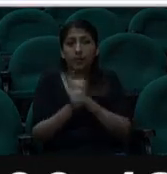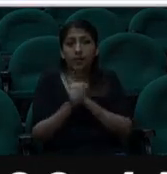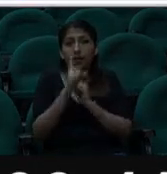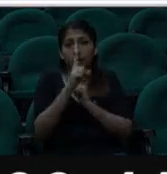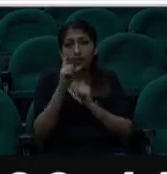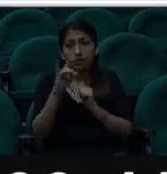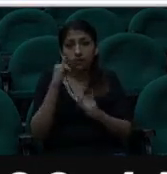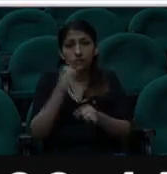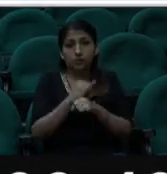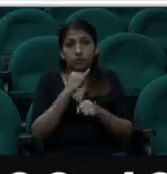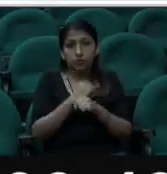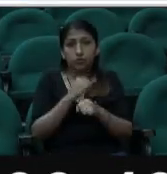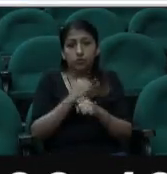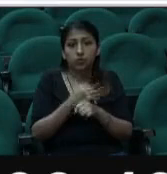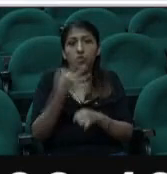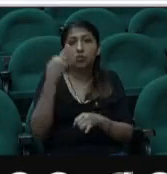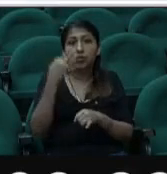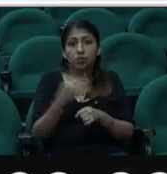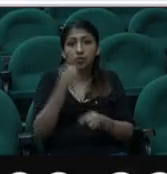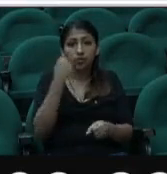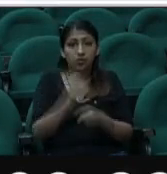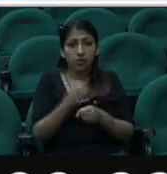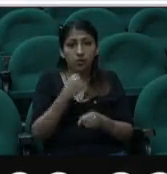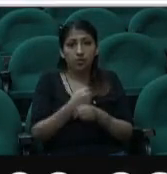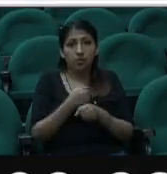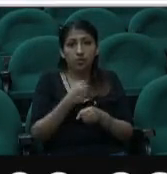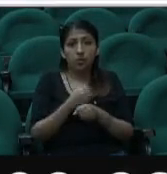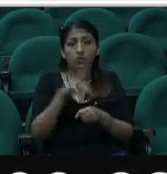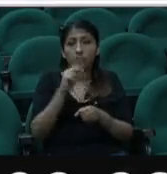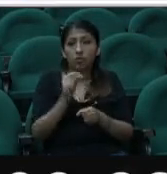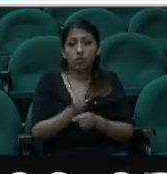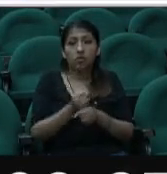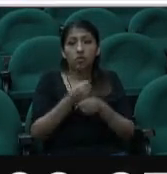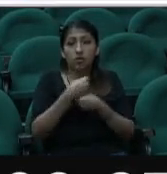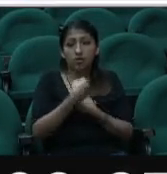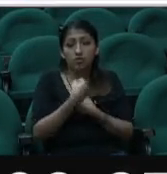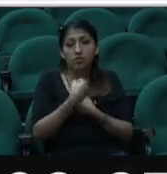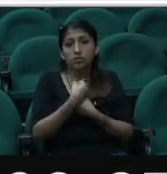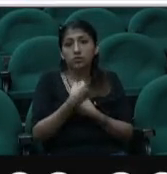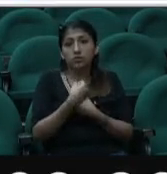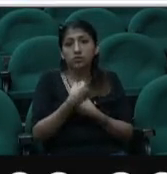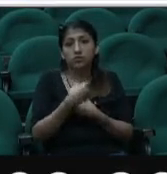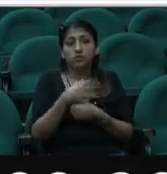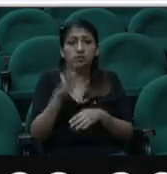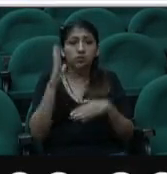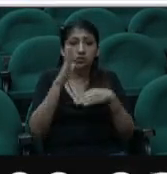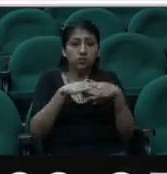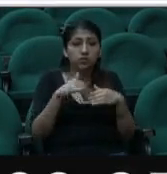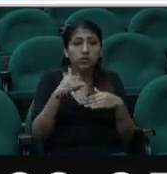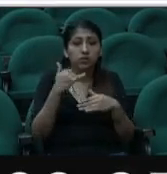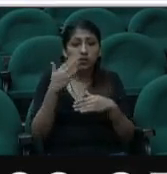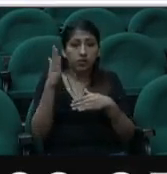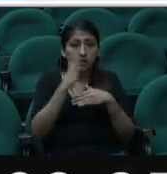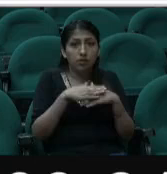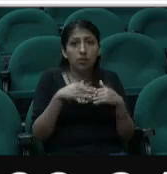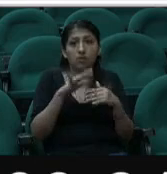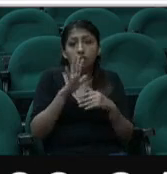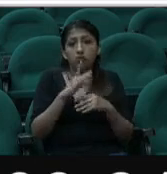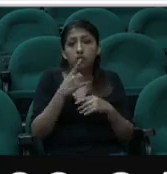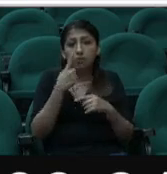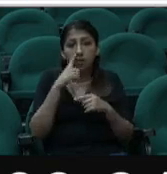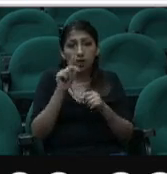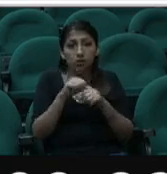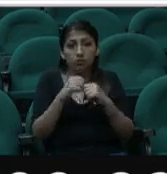una de estas instituciones cumplan su trabajo y si no lo están haciendo pues tendrán que ser llamados reitero al pleno